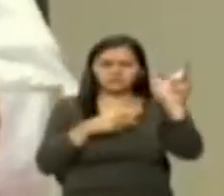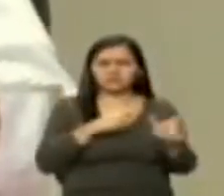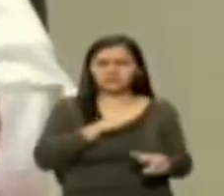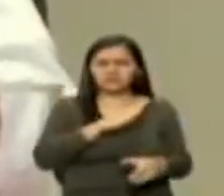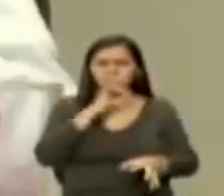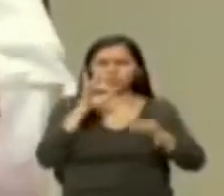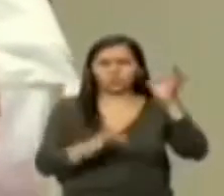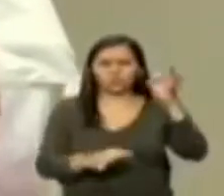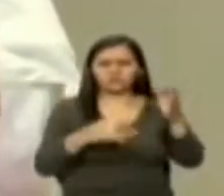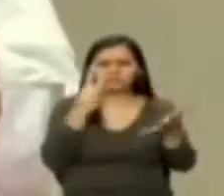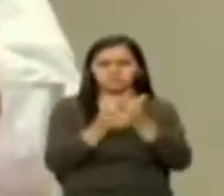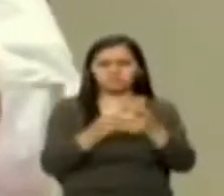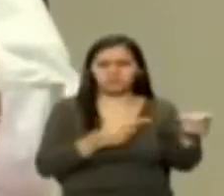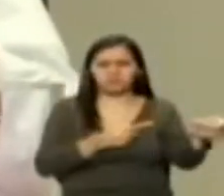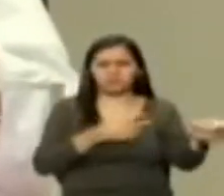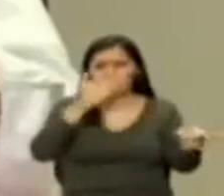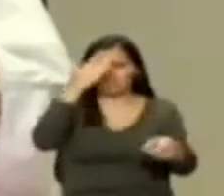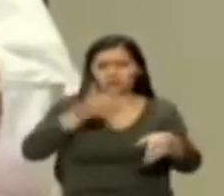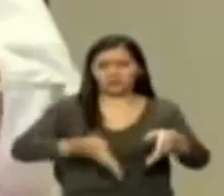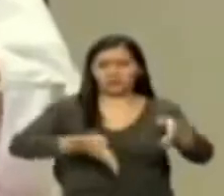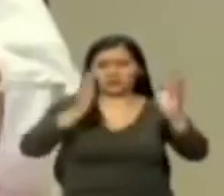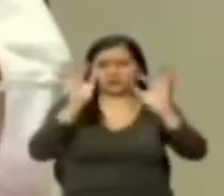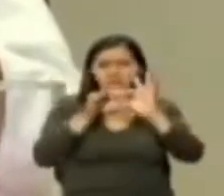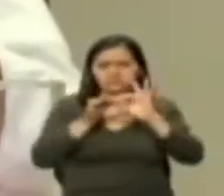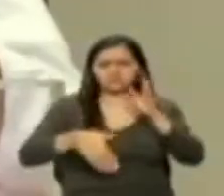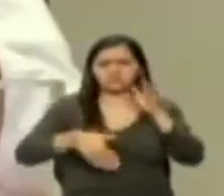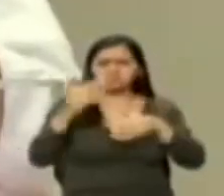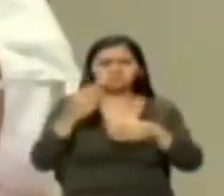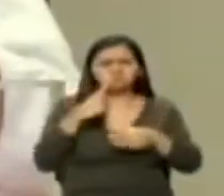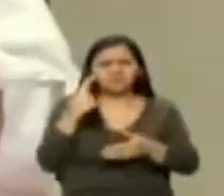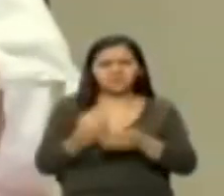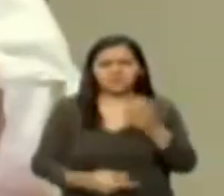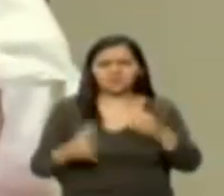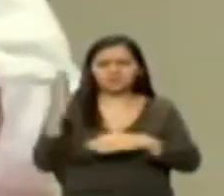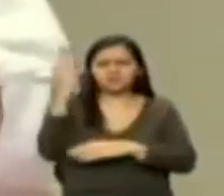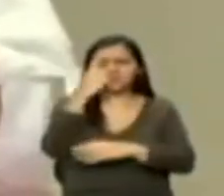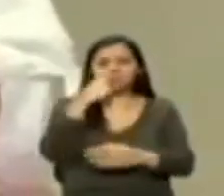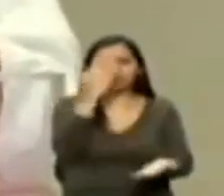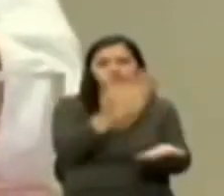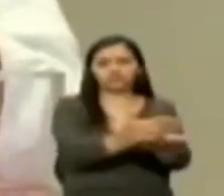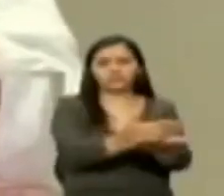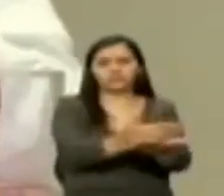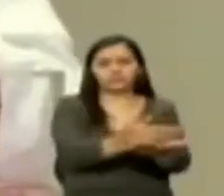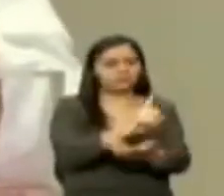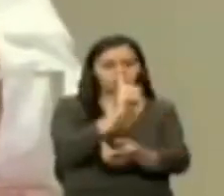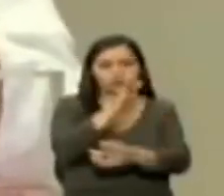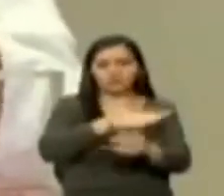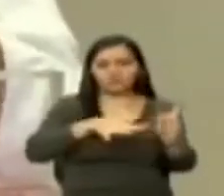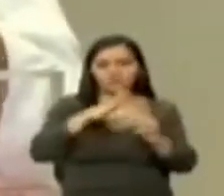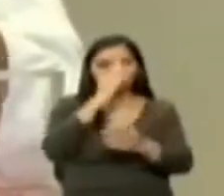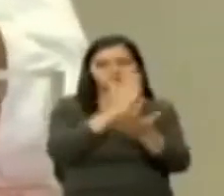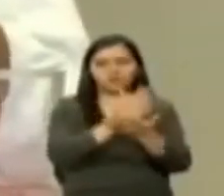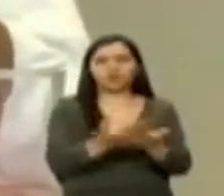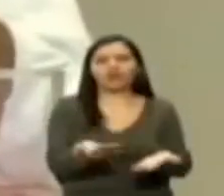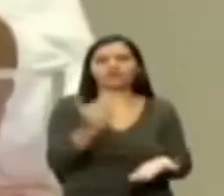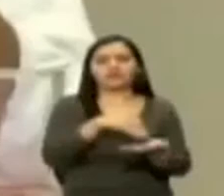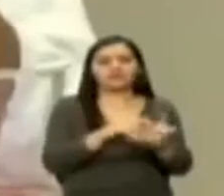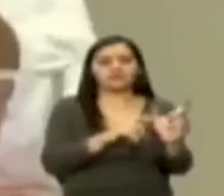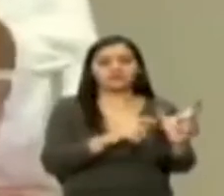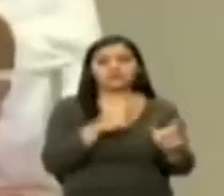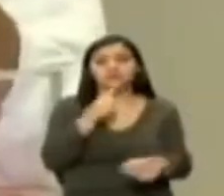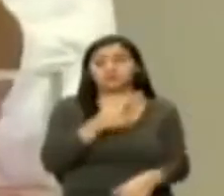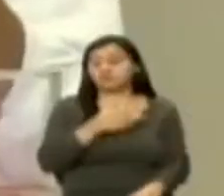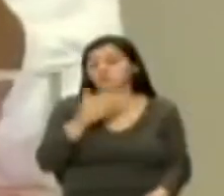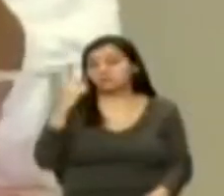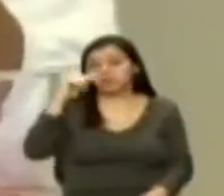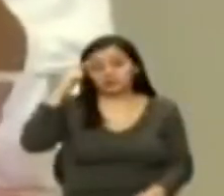enjuiciado penalmente por esa carretera. Entonces, lo que le hemos dicho es, se le suspendió la licencia ambiental, tiene que sacarla nuevamente. Está diciendo que